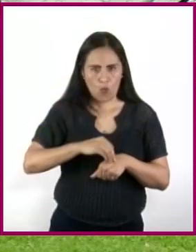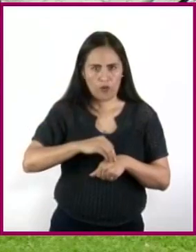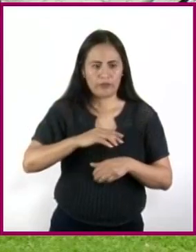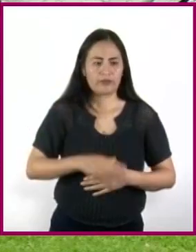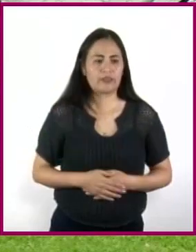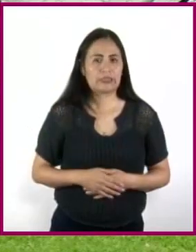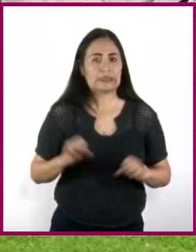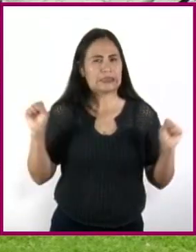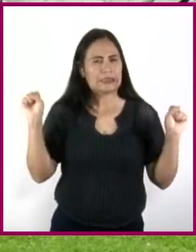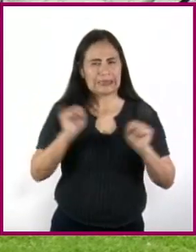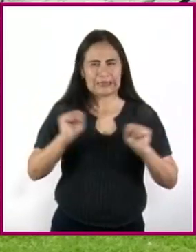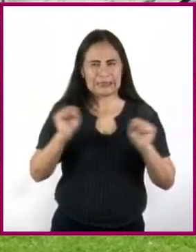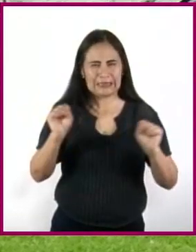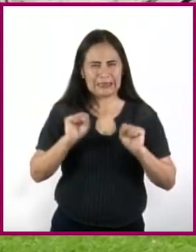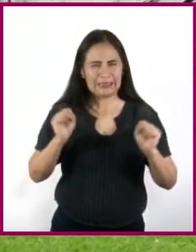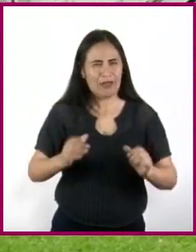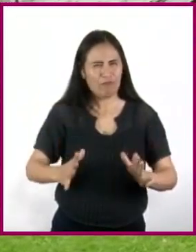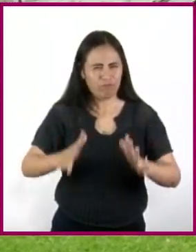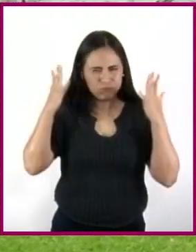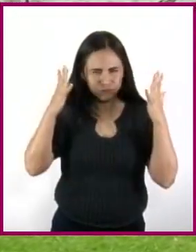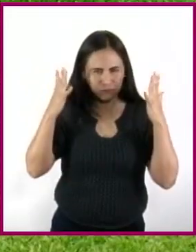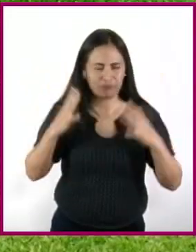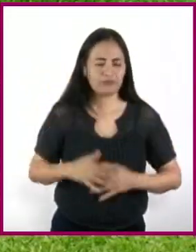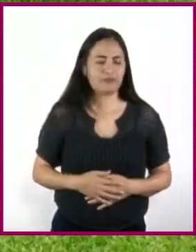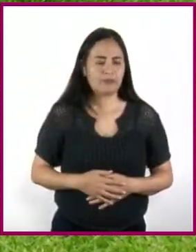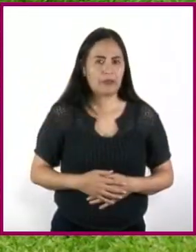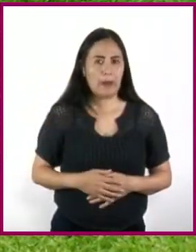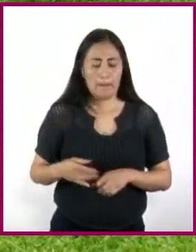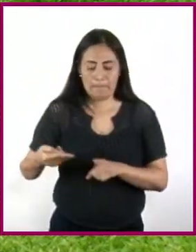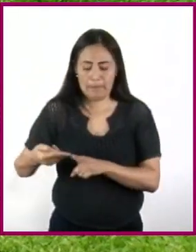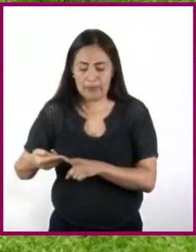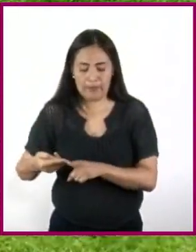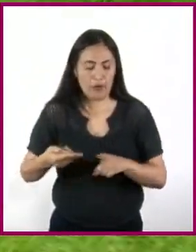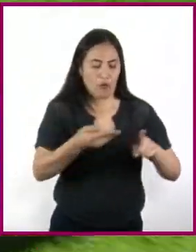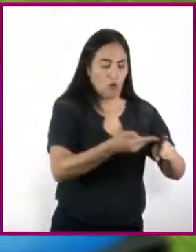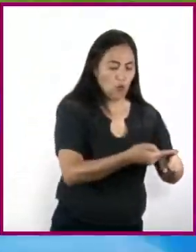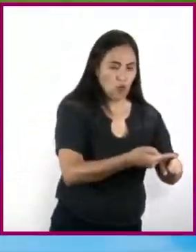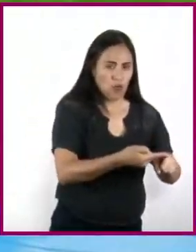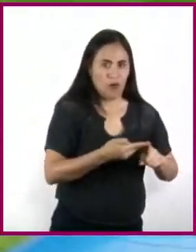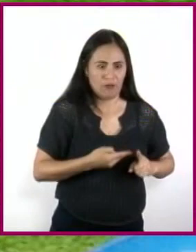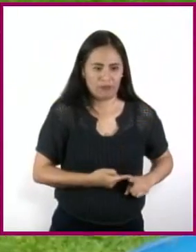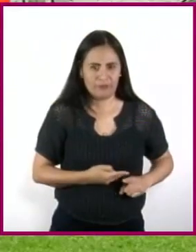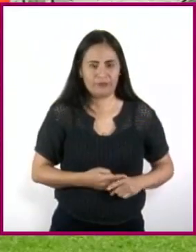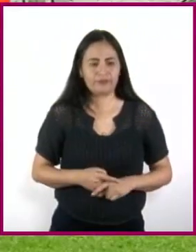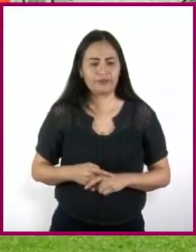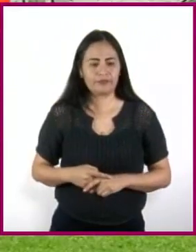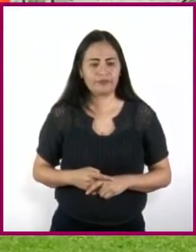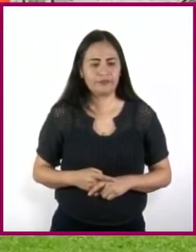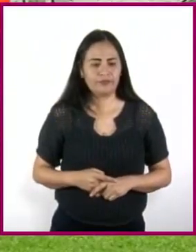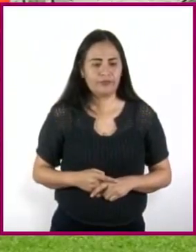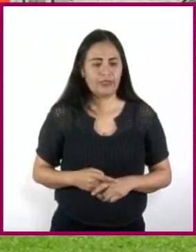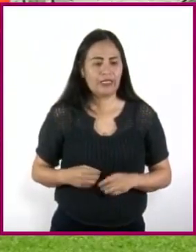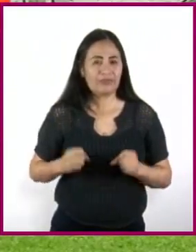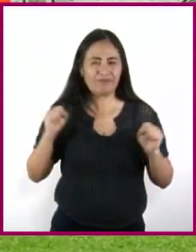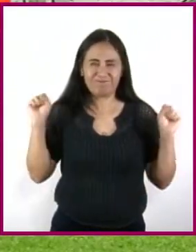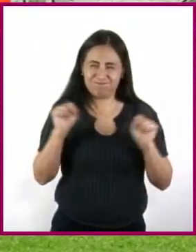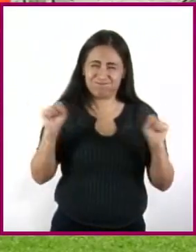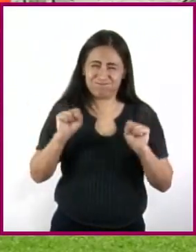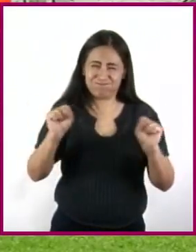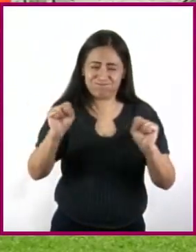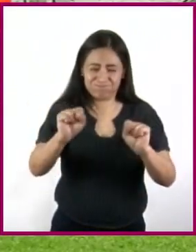la carrera explosiva a la siguiente base. Entonces me anticipo, me coloco y arranco a la siguiente